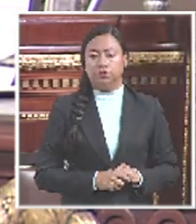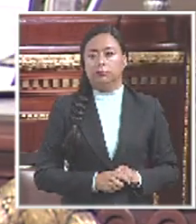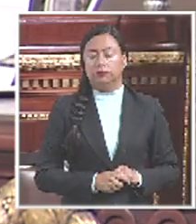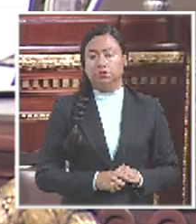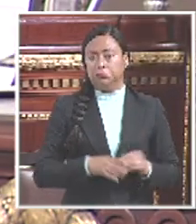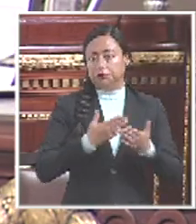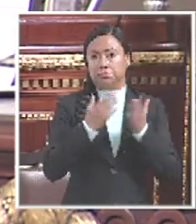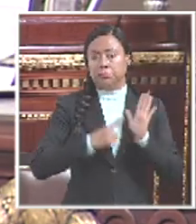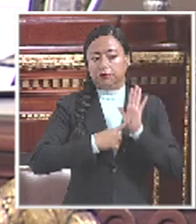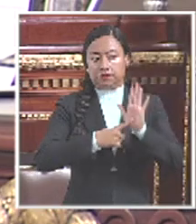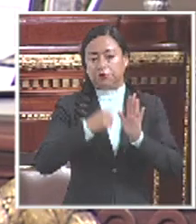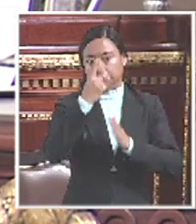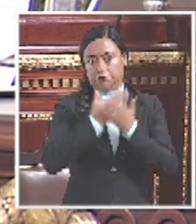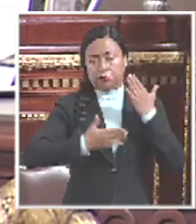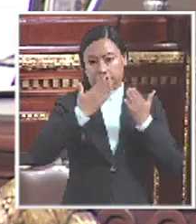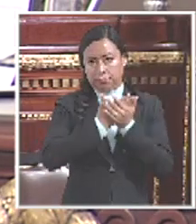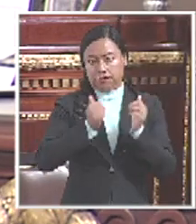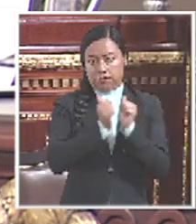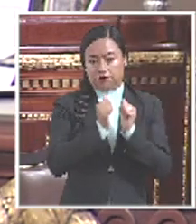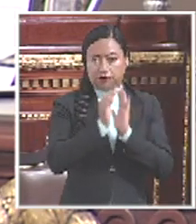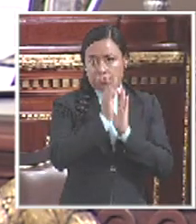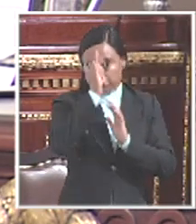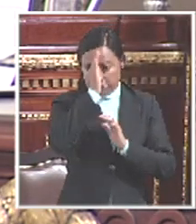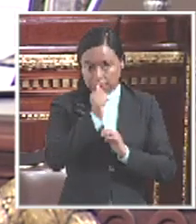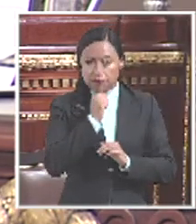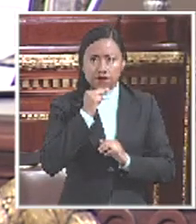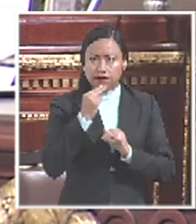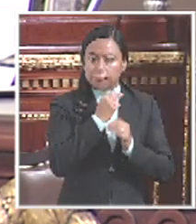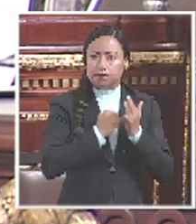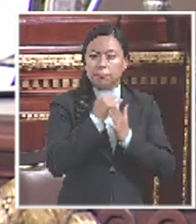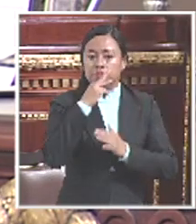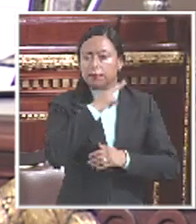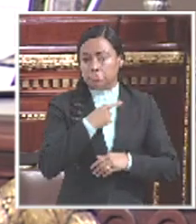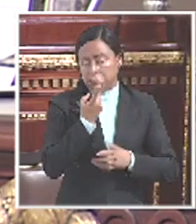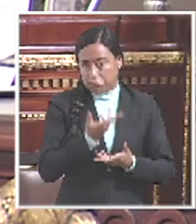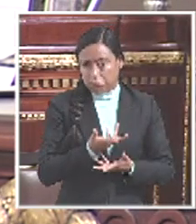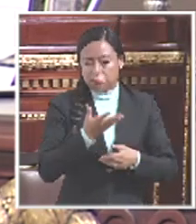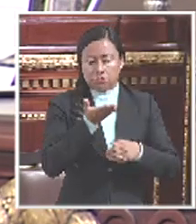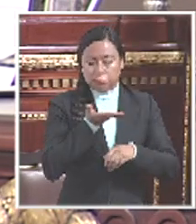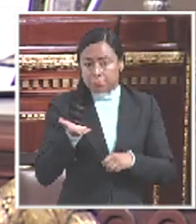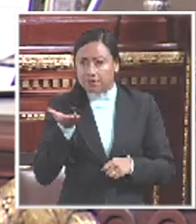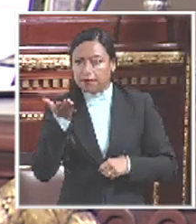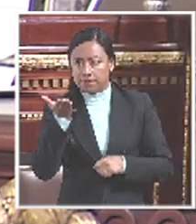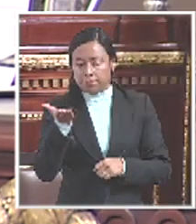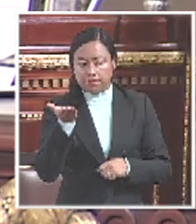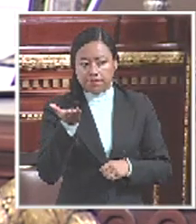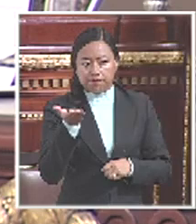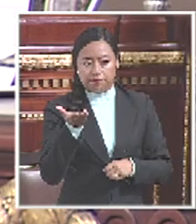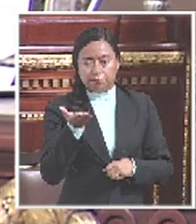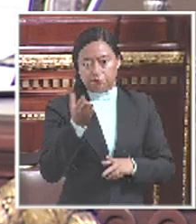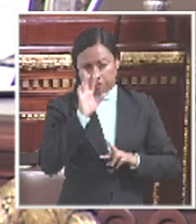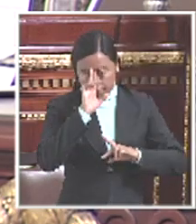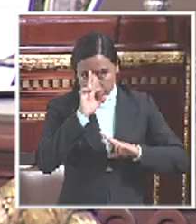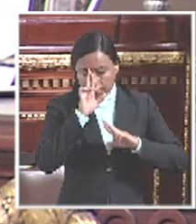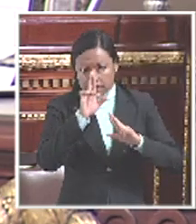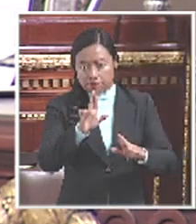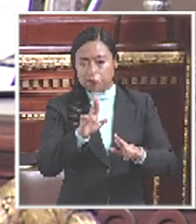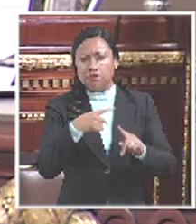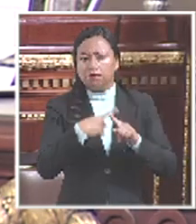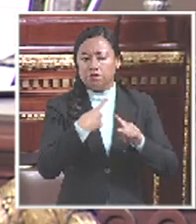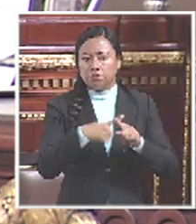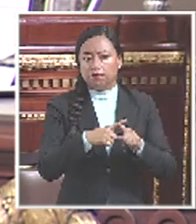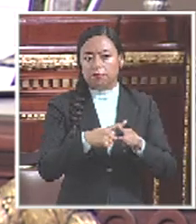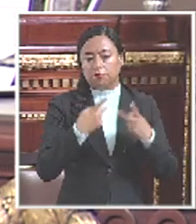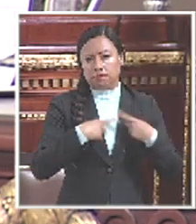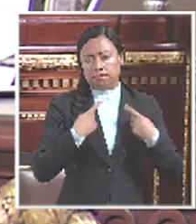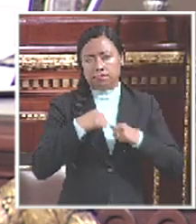Para presentar una proposición con punto de acuerdo de urgente y obvia resolución, mediante la cual se solicita de manera respetuosa a las personas